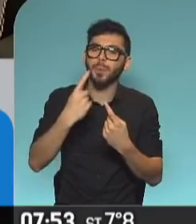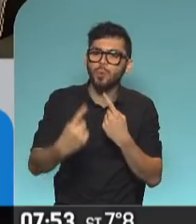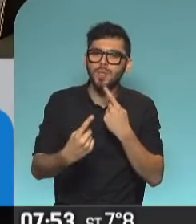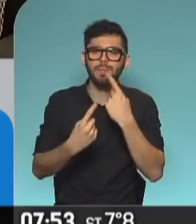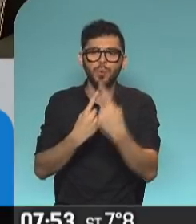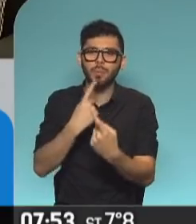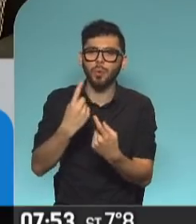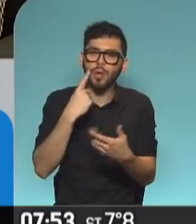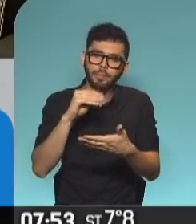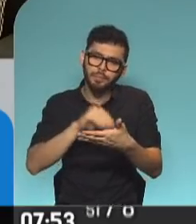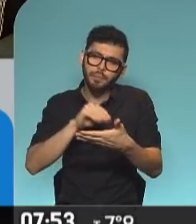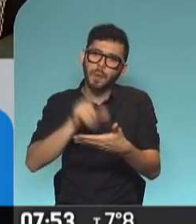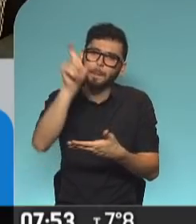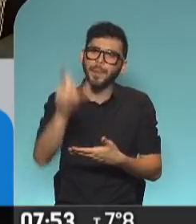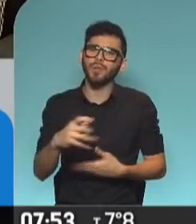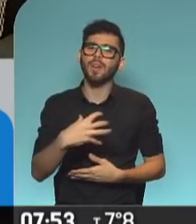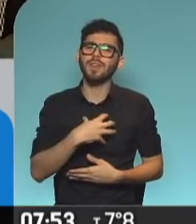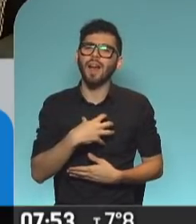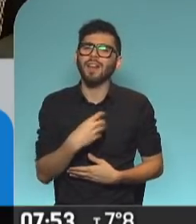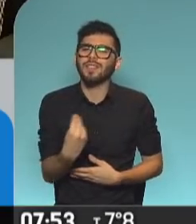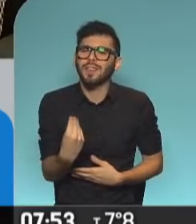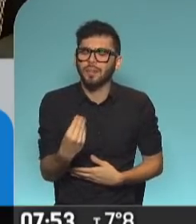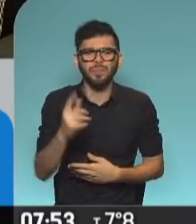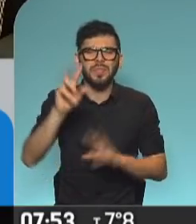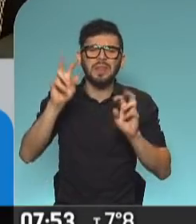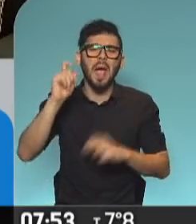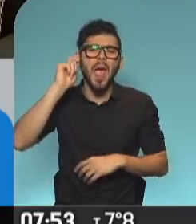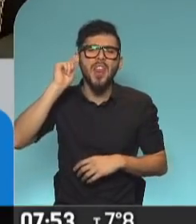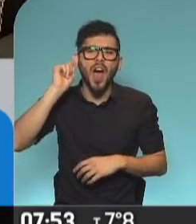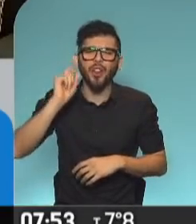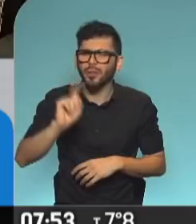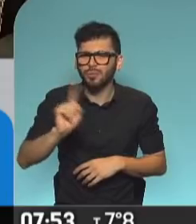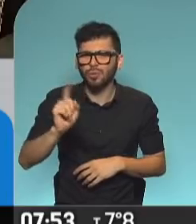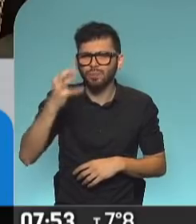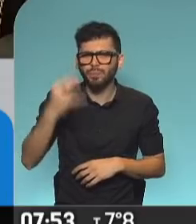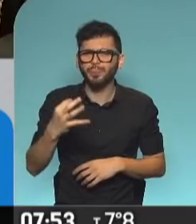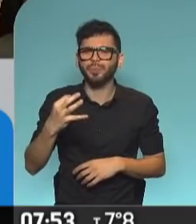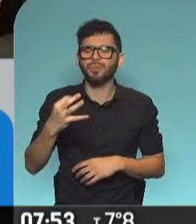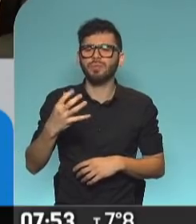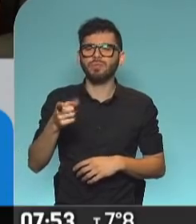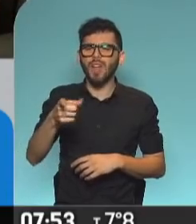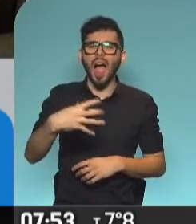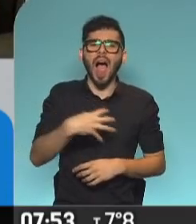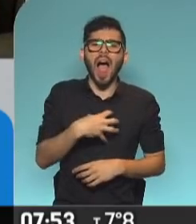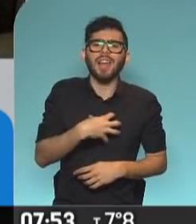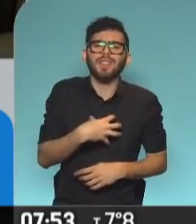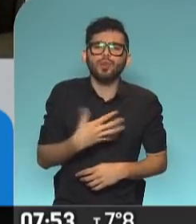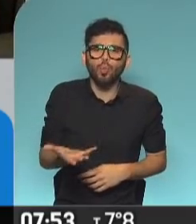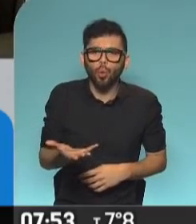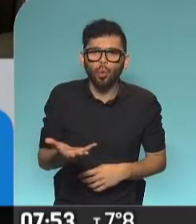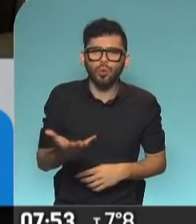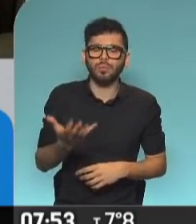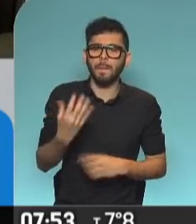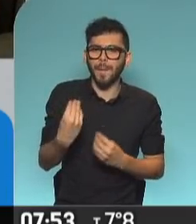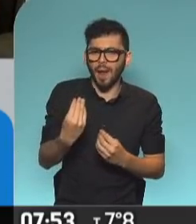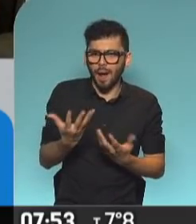de la persona que no tiene tanto que ver con la edad, sino que tiene que ver con la aptitud, digamos, psíquica y física para aportar o